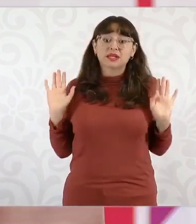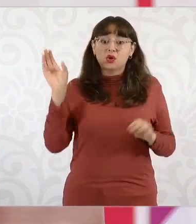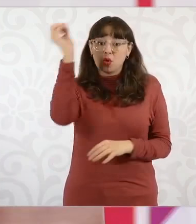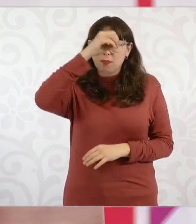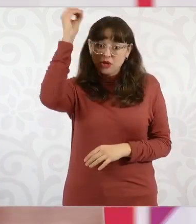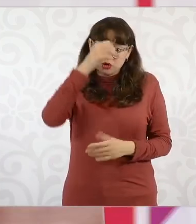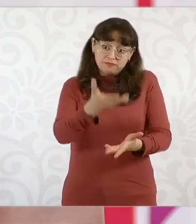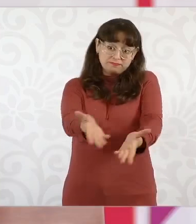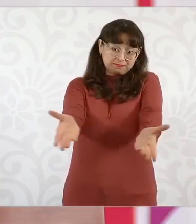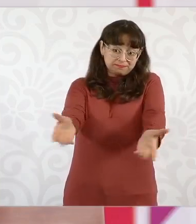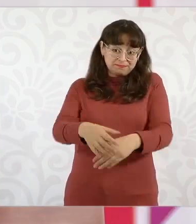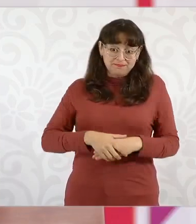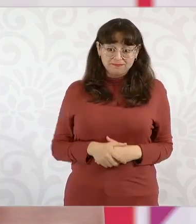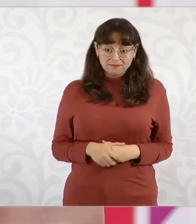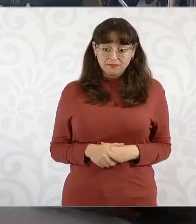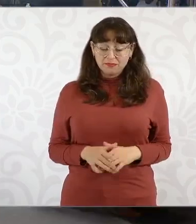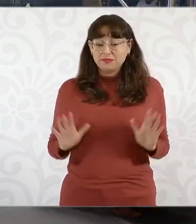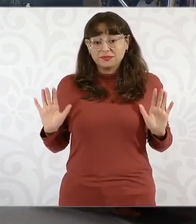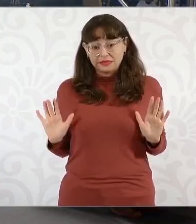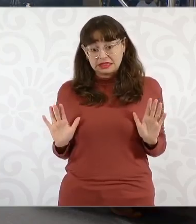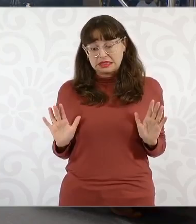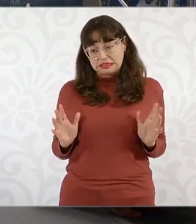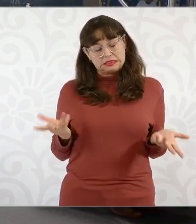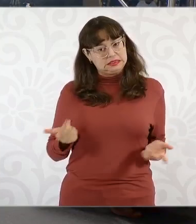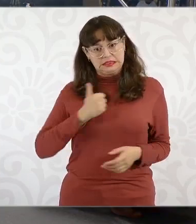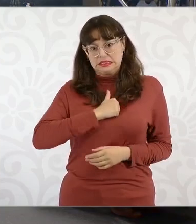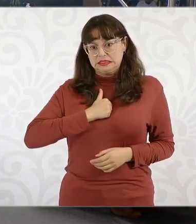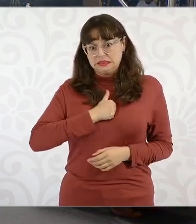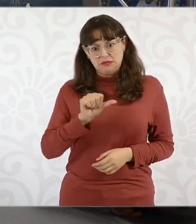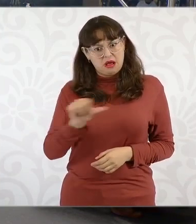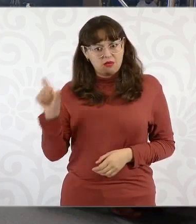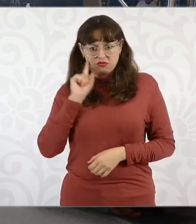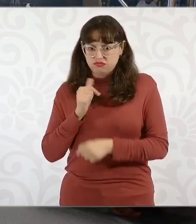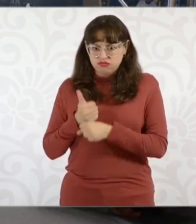propia opinión. Cierro, presidenta. Más allá de la tragedia evidente de la